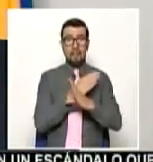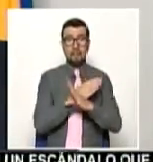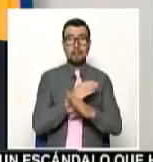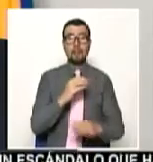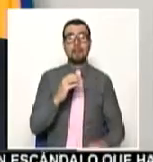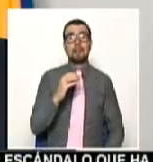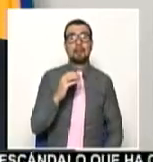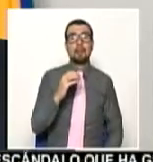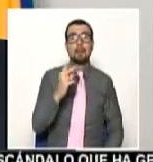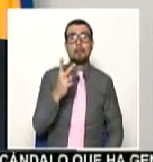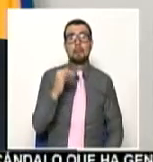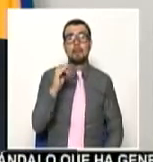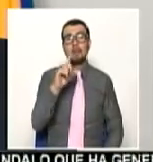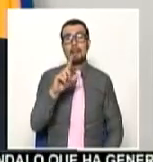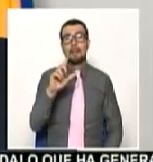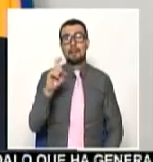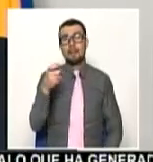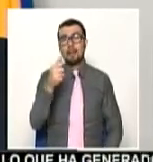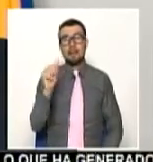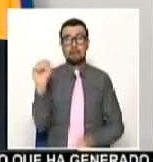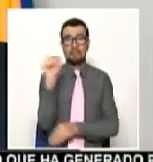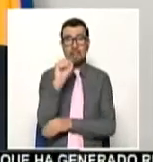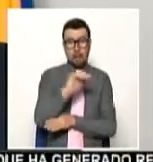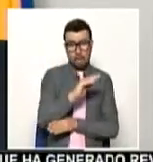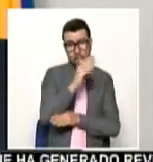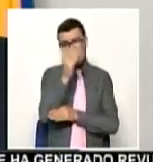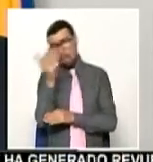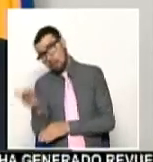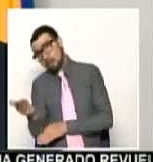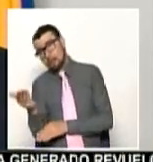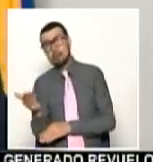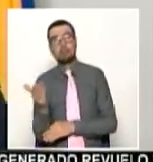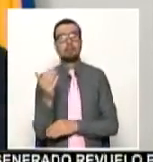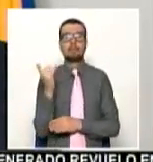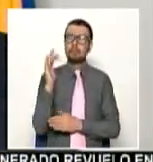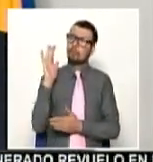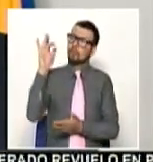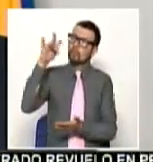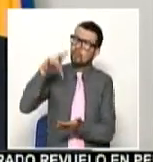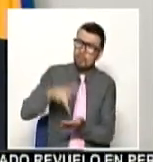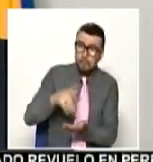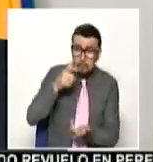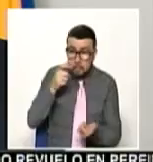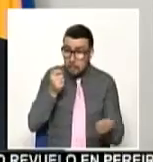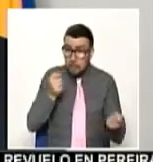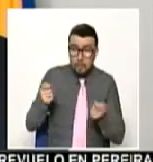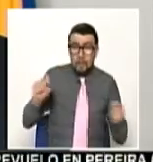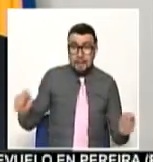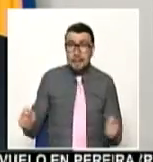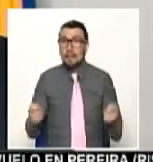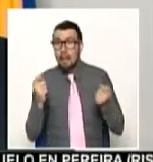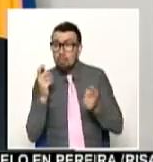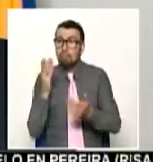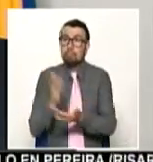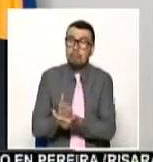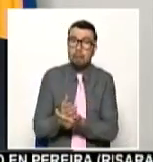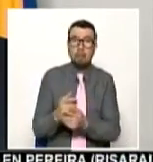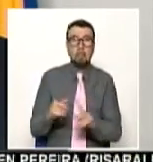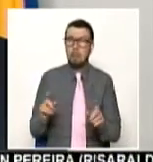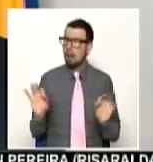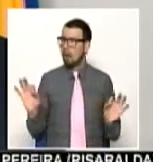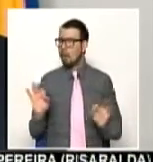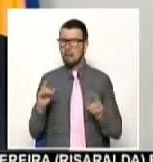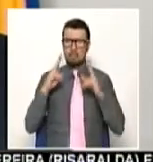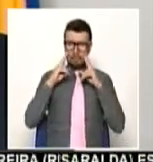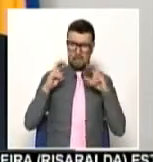Villegas, nos voltea un vehículo. Llega la autoridad, llegan los reuniones de socorro, pero no trasciende. Está en